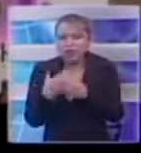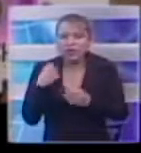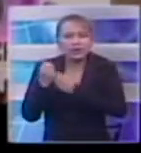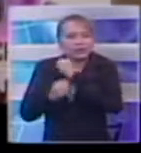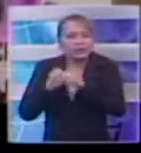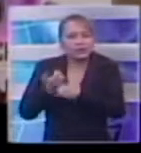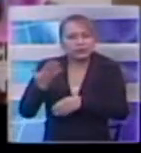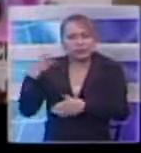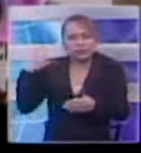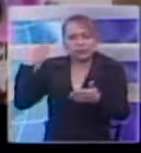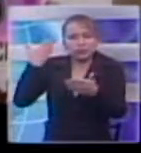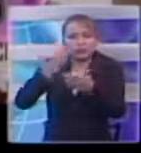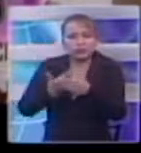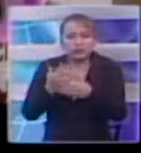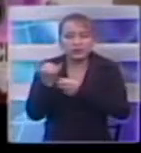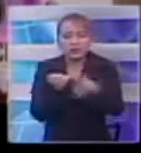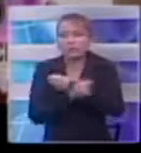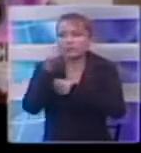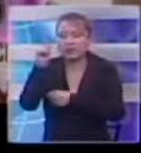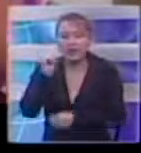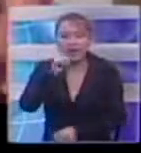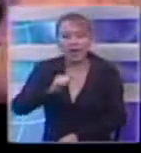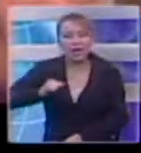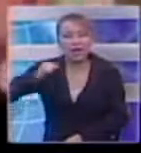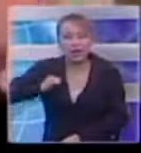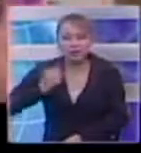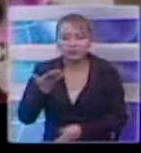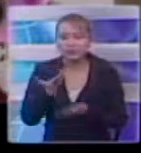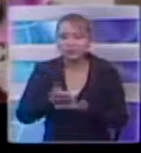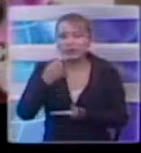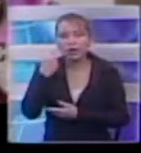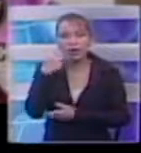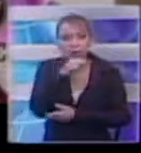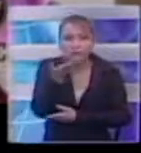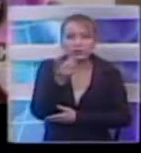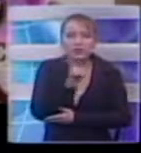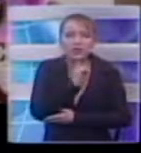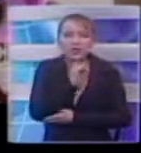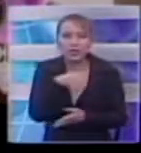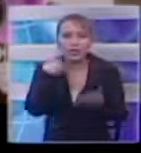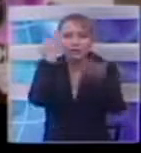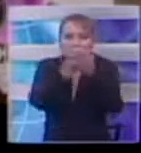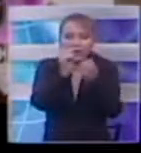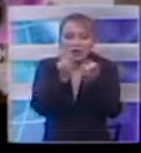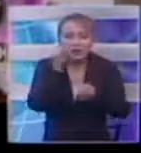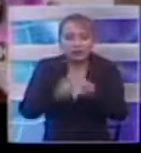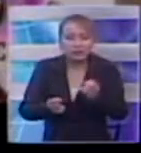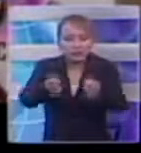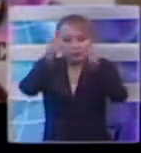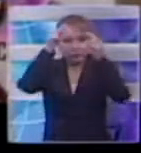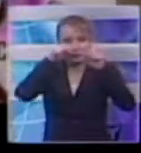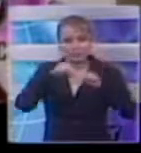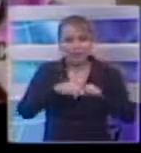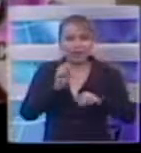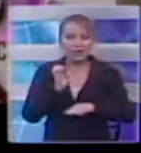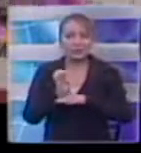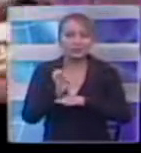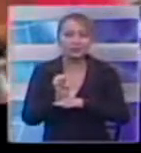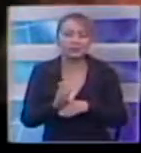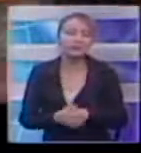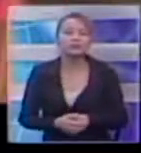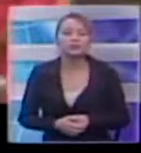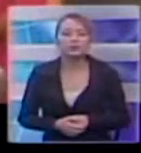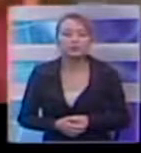durante miles de años en los países asiáticos, luego pasó a Rusia, Estados Unidos y ahora tenemos el honor de introducirla en el mercado